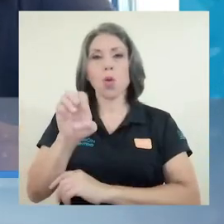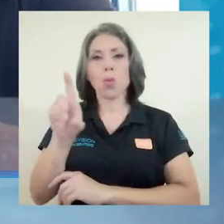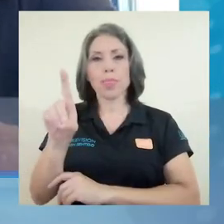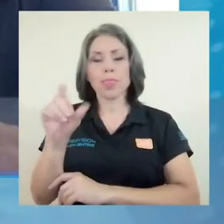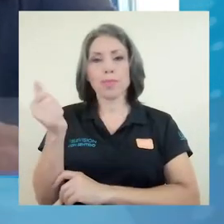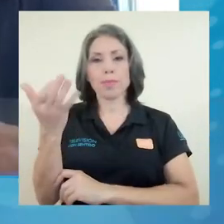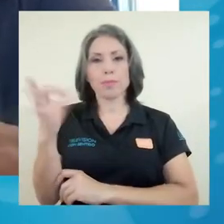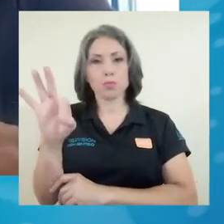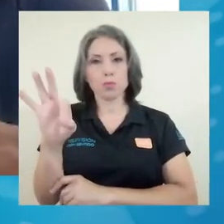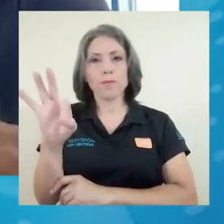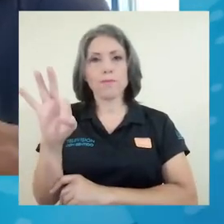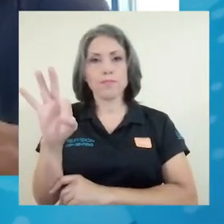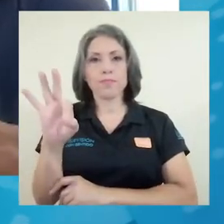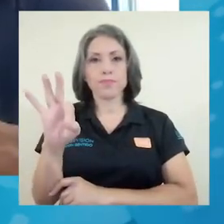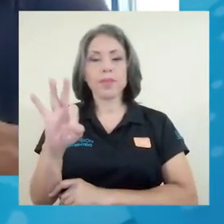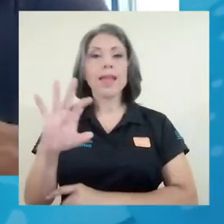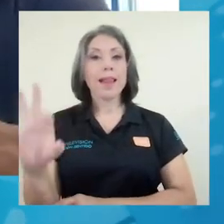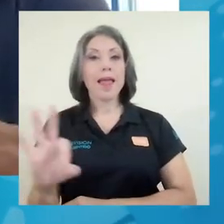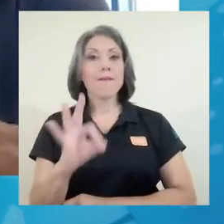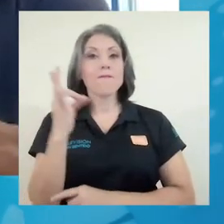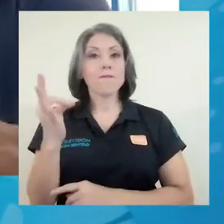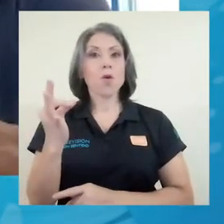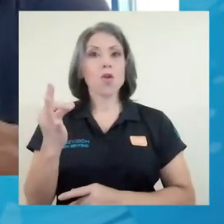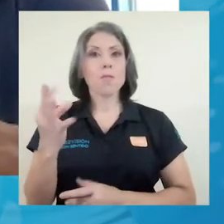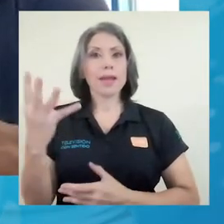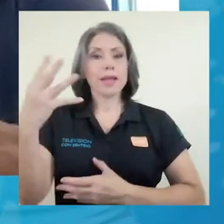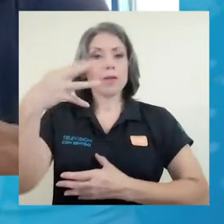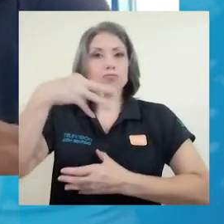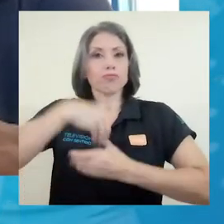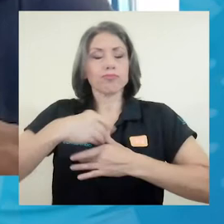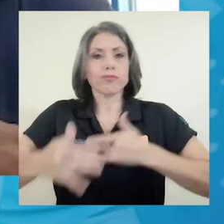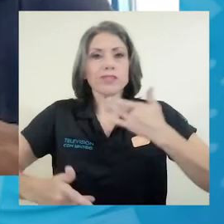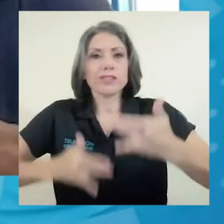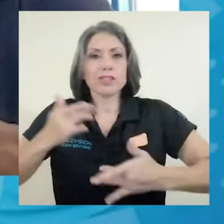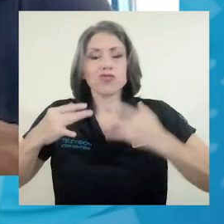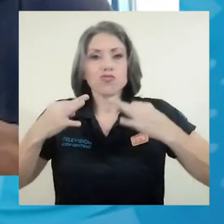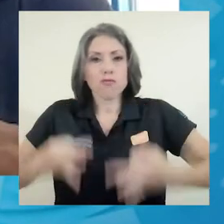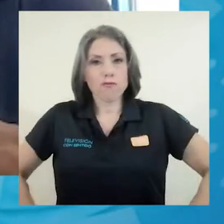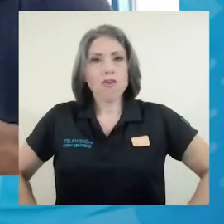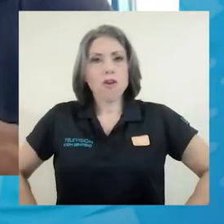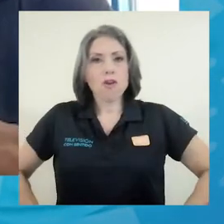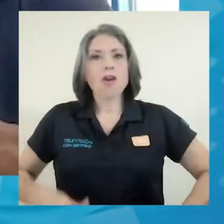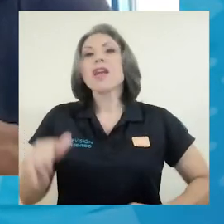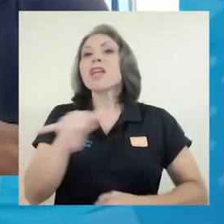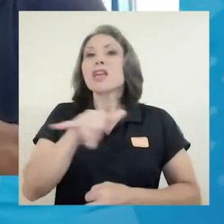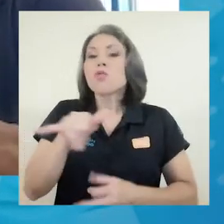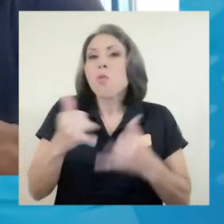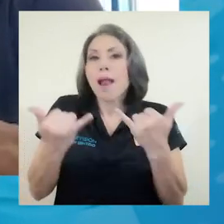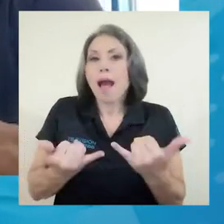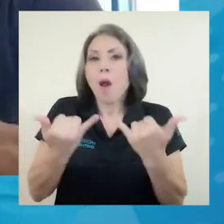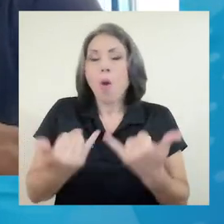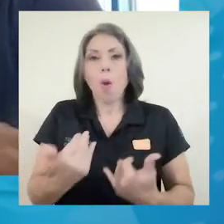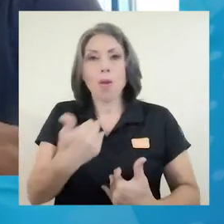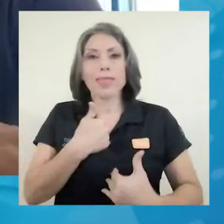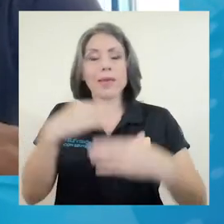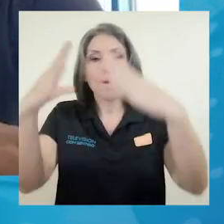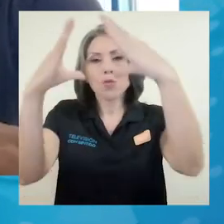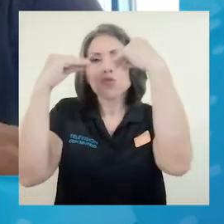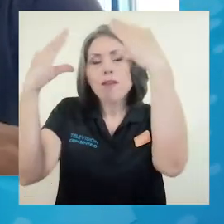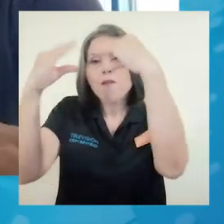físicos de esa misma manera la información que estamos comprendiendo sobre el impacto no sólo mental de las personas es todavía